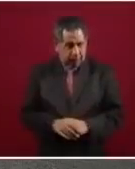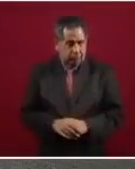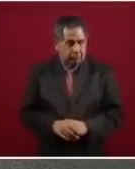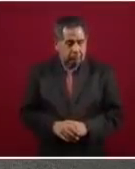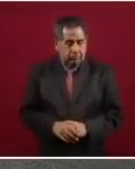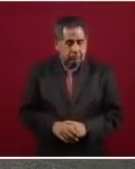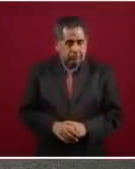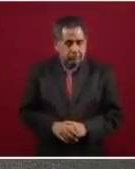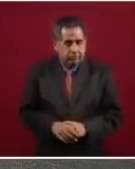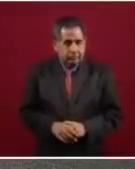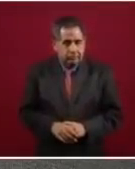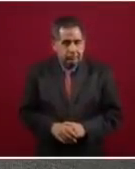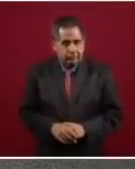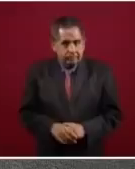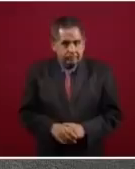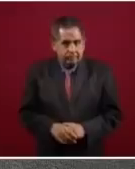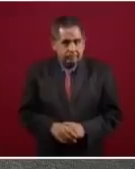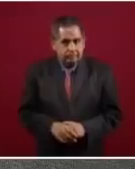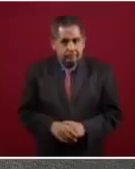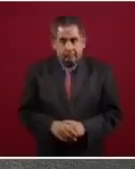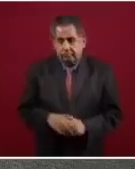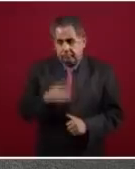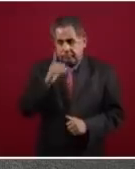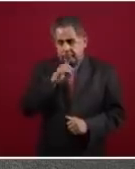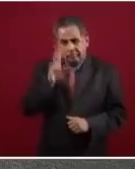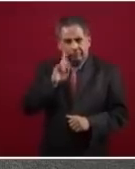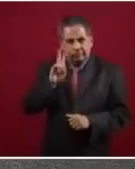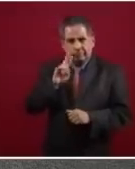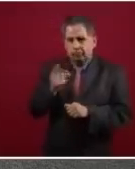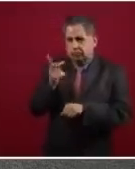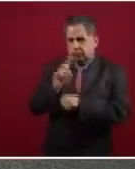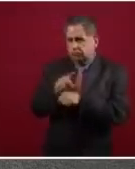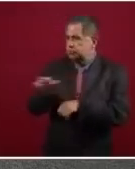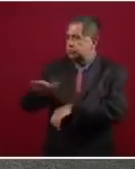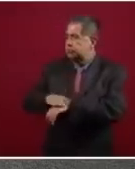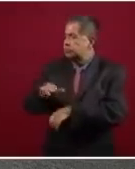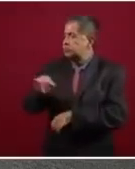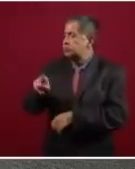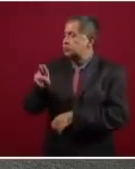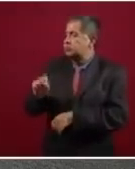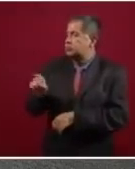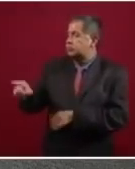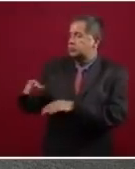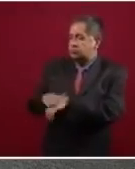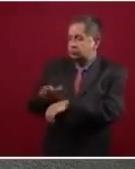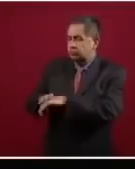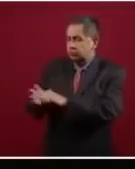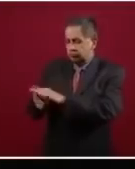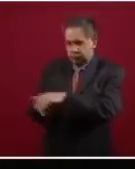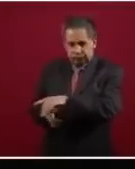Hay que un día, Jesús,